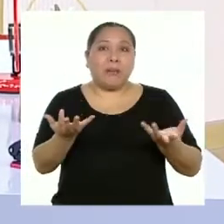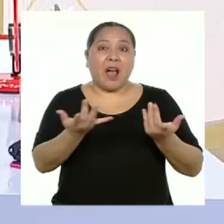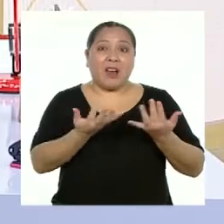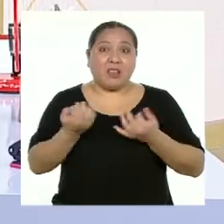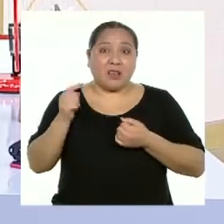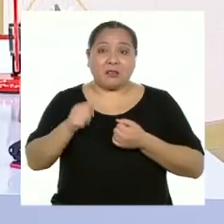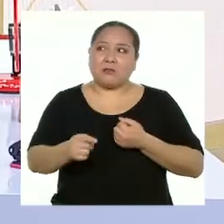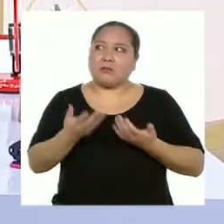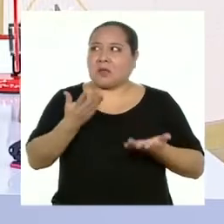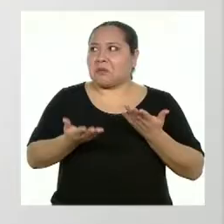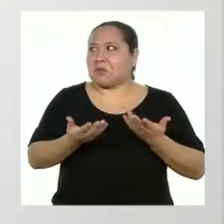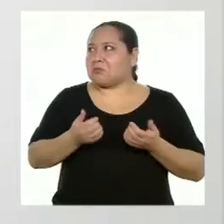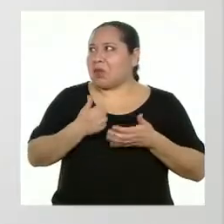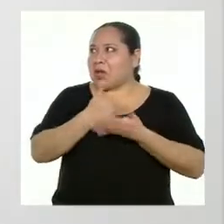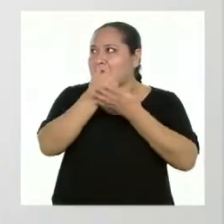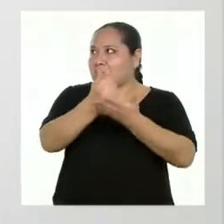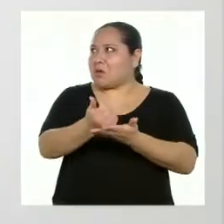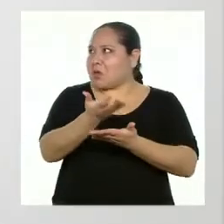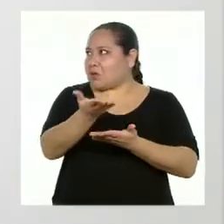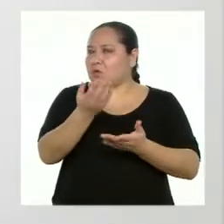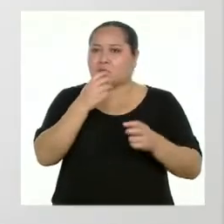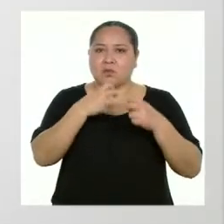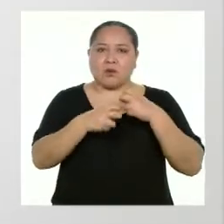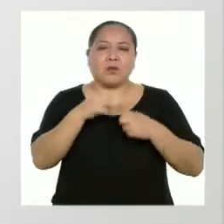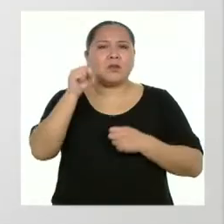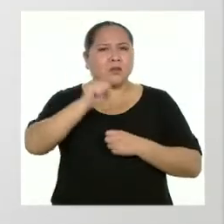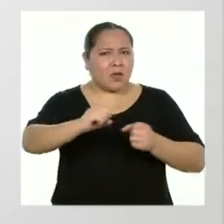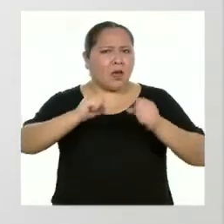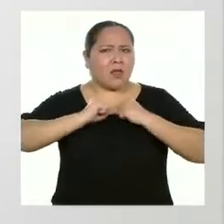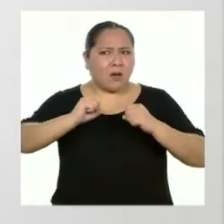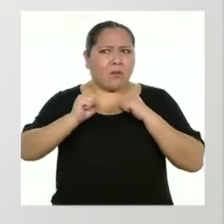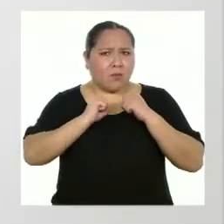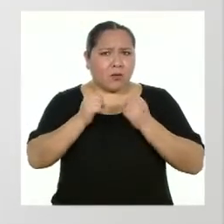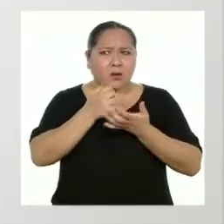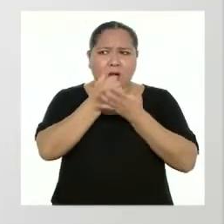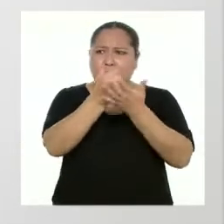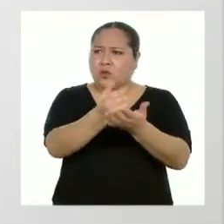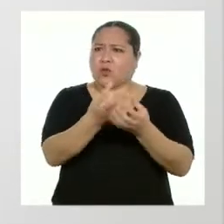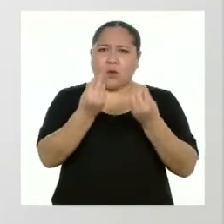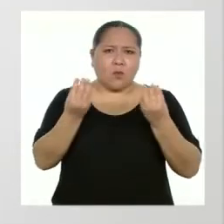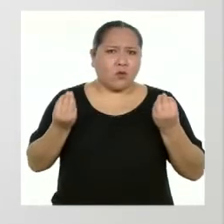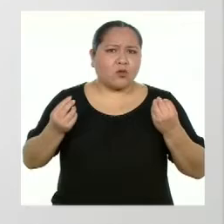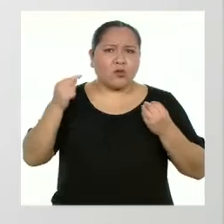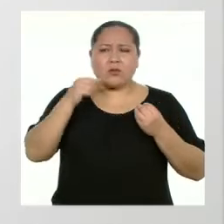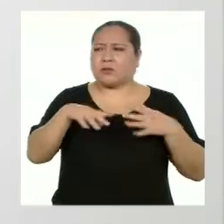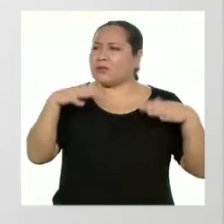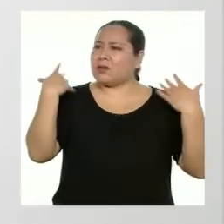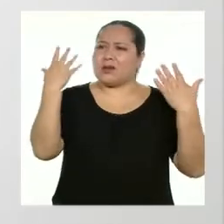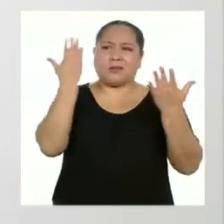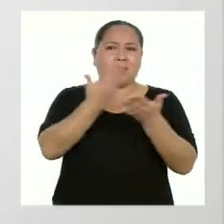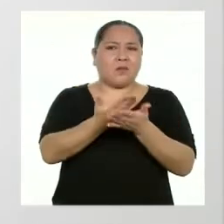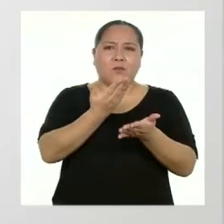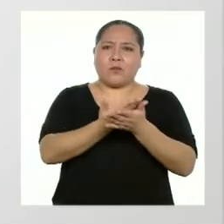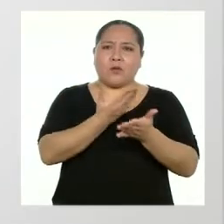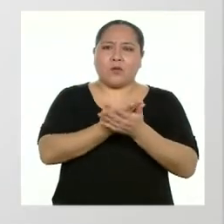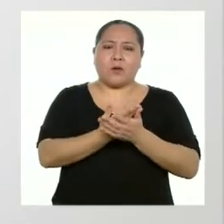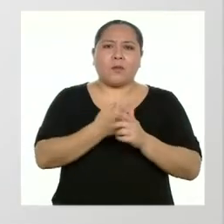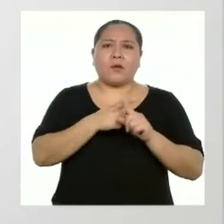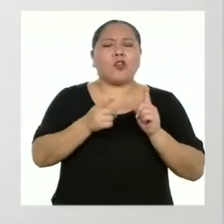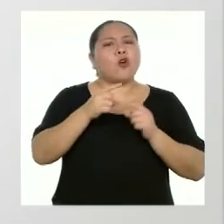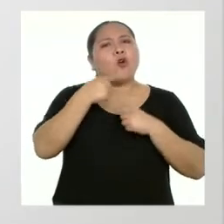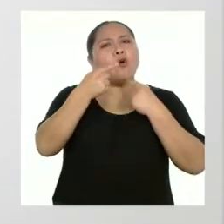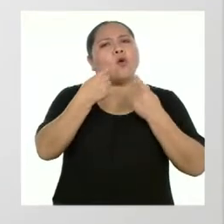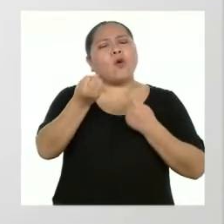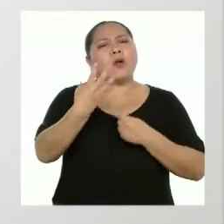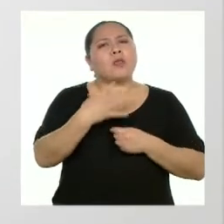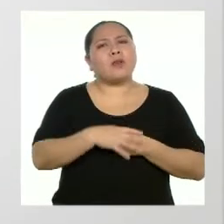un poco su situación. Claro, el deporte tiene grandes beneficios, eso está comprobado. Pero bueno, cuéntame un